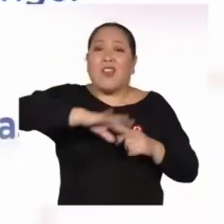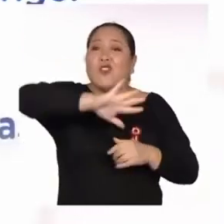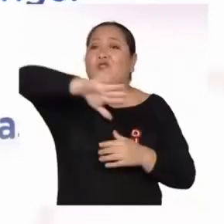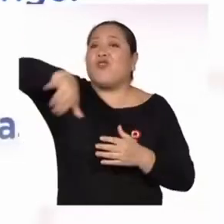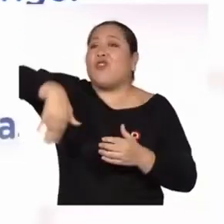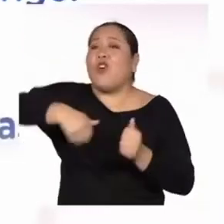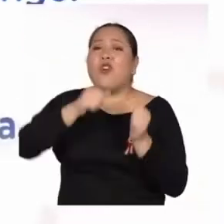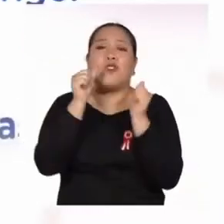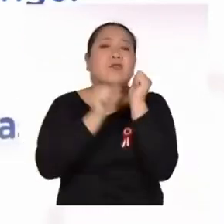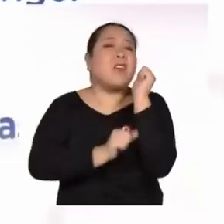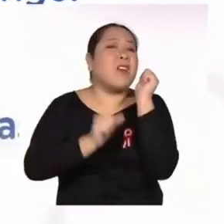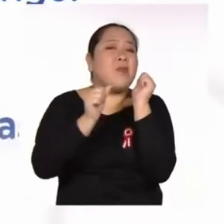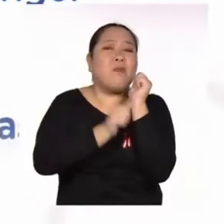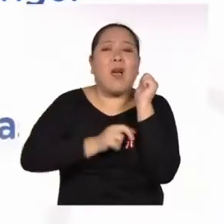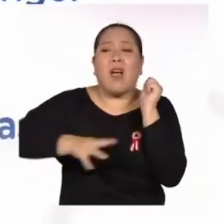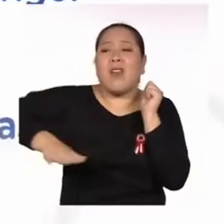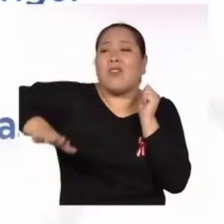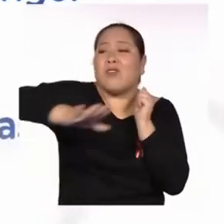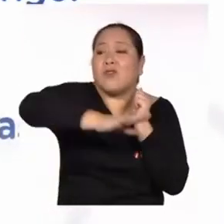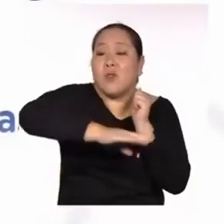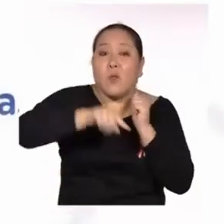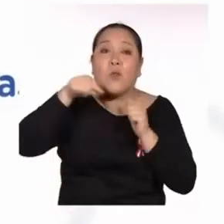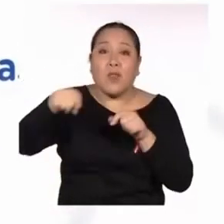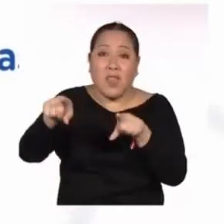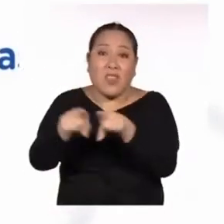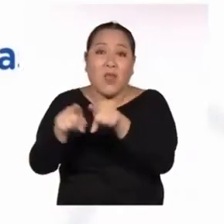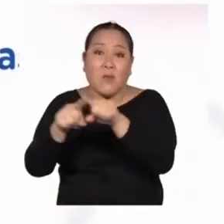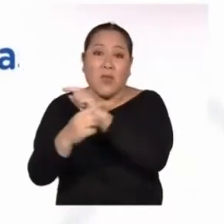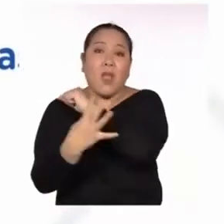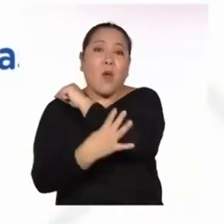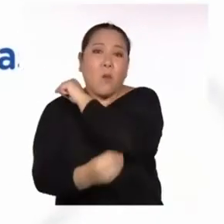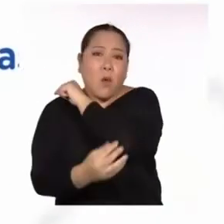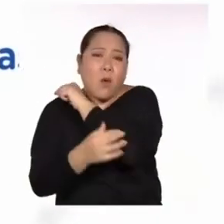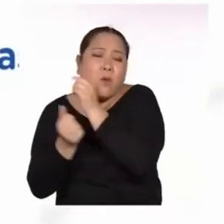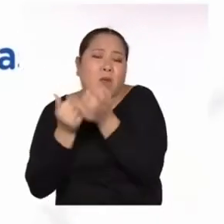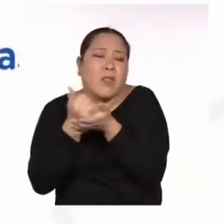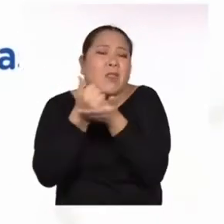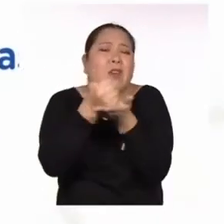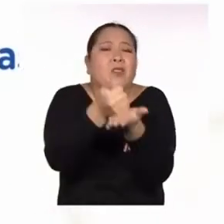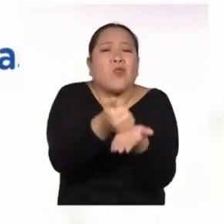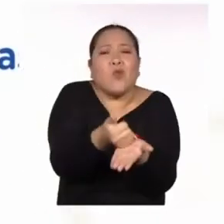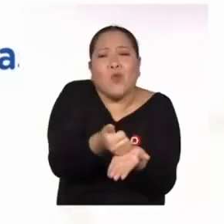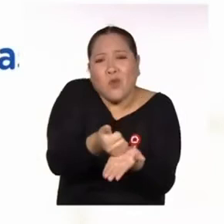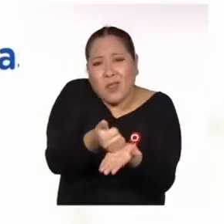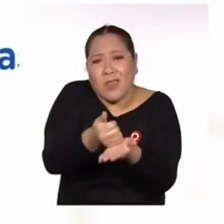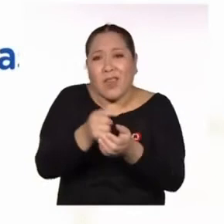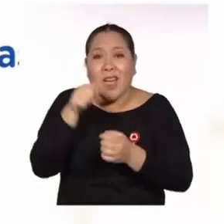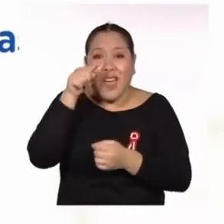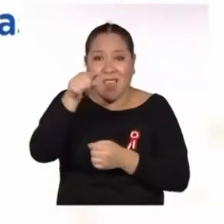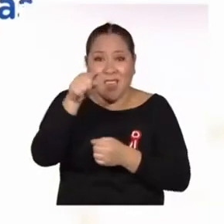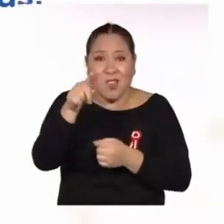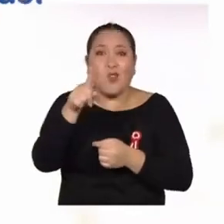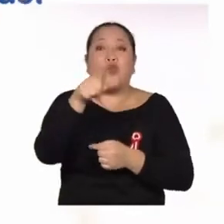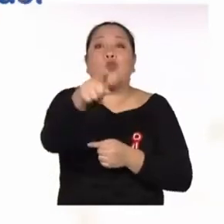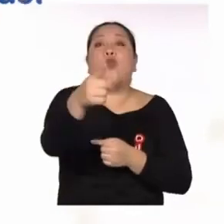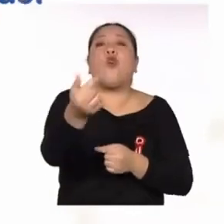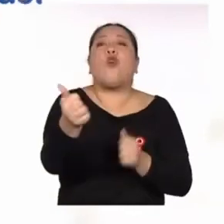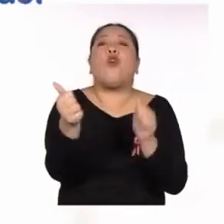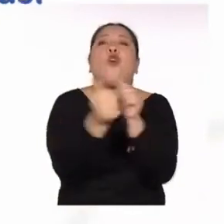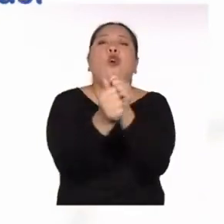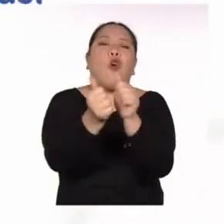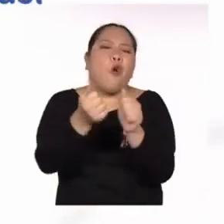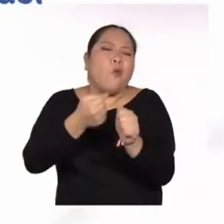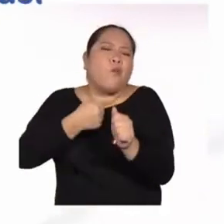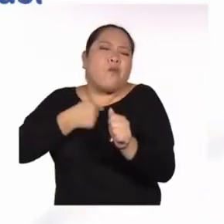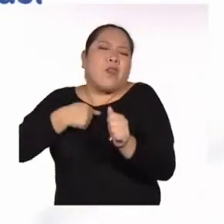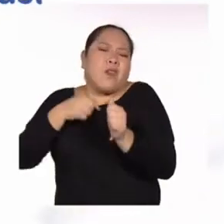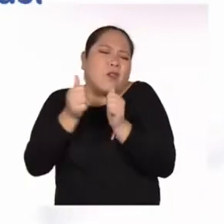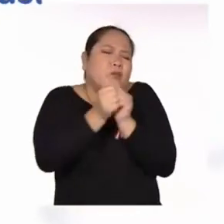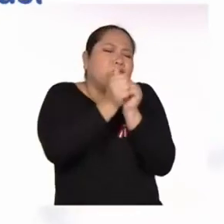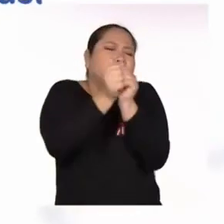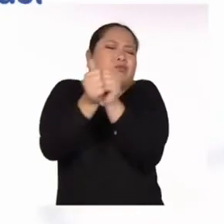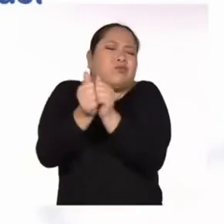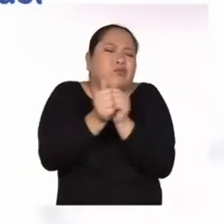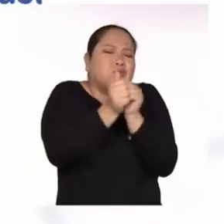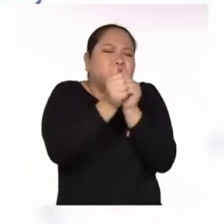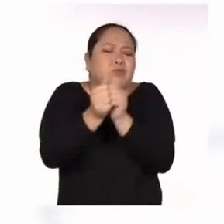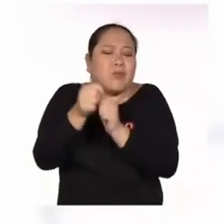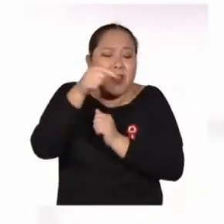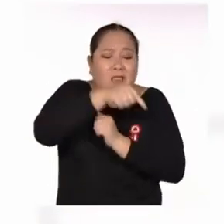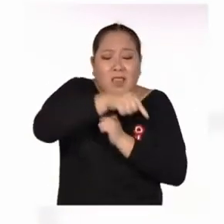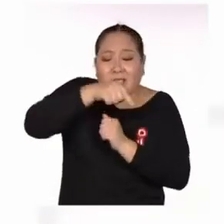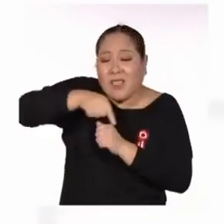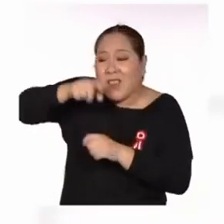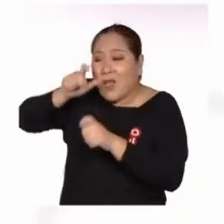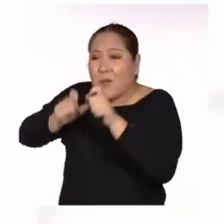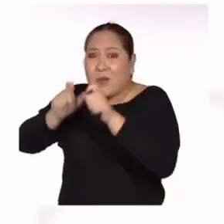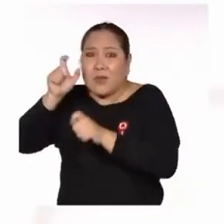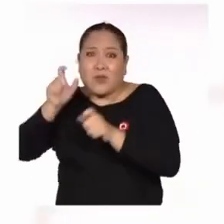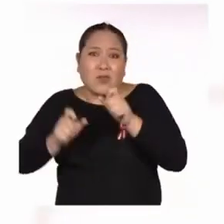porque hasta el pobre te da abrir allí tendrías tú conmigo entre la gente hay muchas